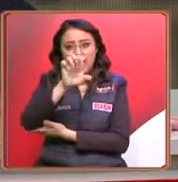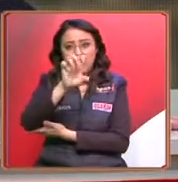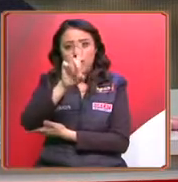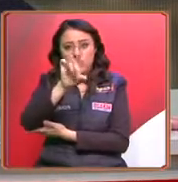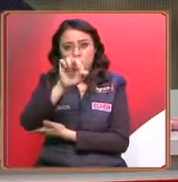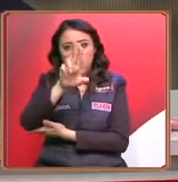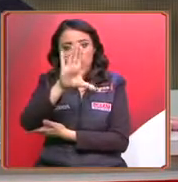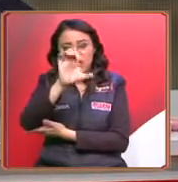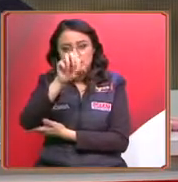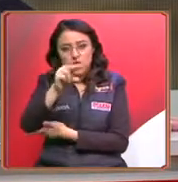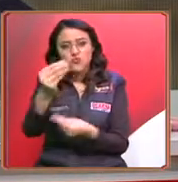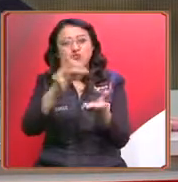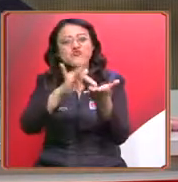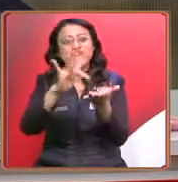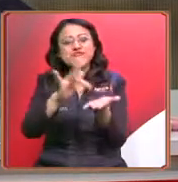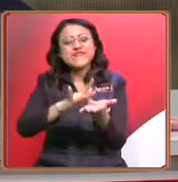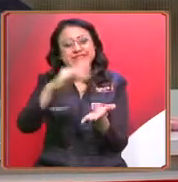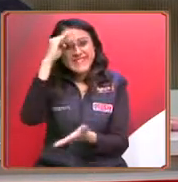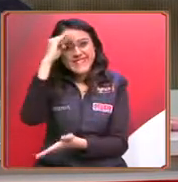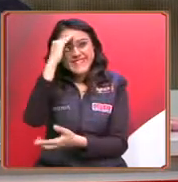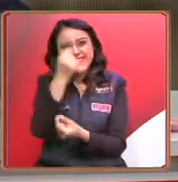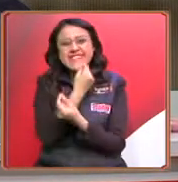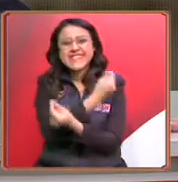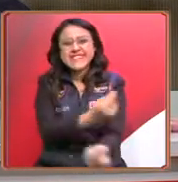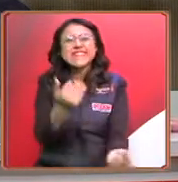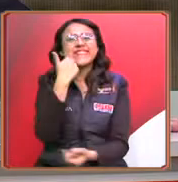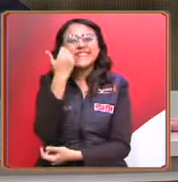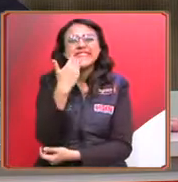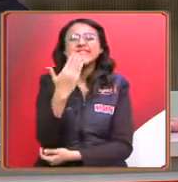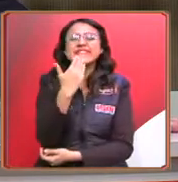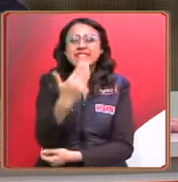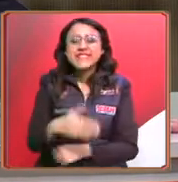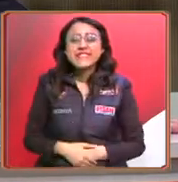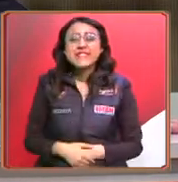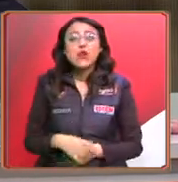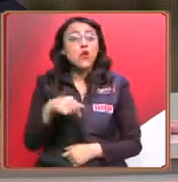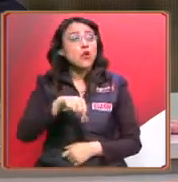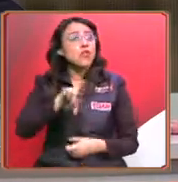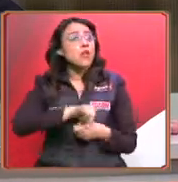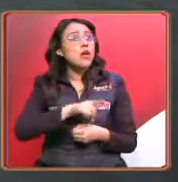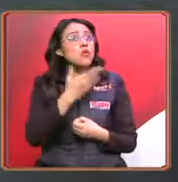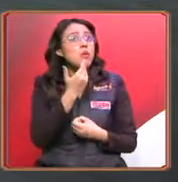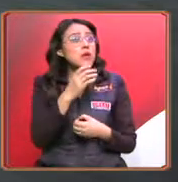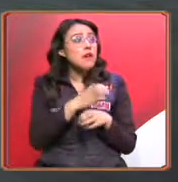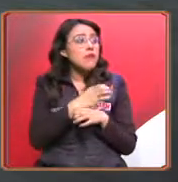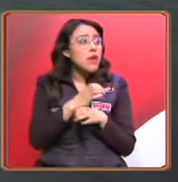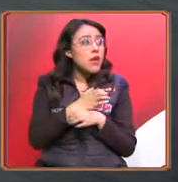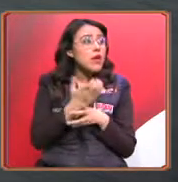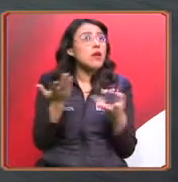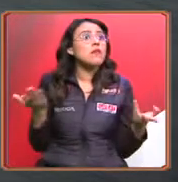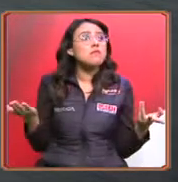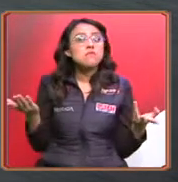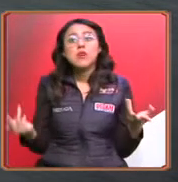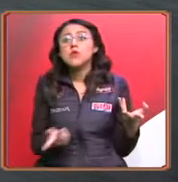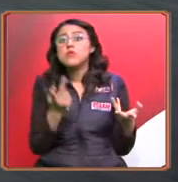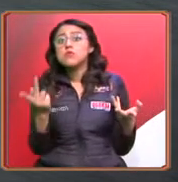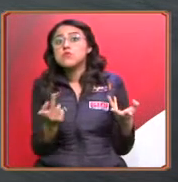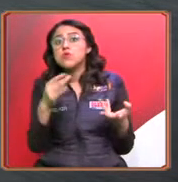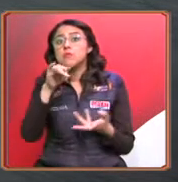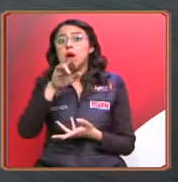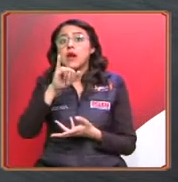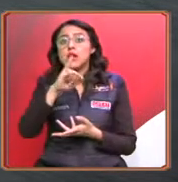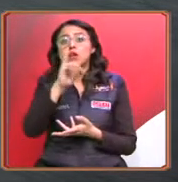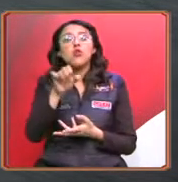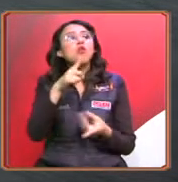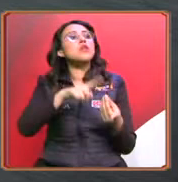por pensar en la infancia mexicana. Muy, muy, muy, muy gentiles. Bueno, ¿y no va a haber café hoy? Marijo, pasa. Hoy te digo a quién